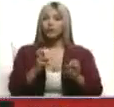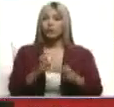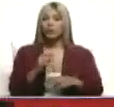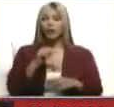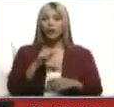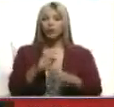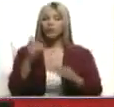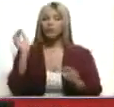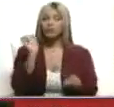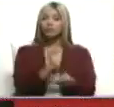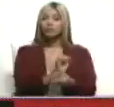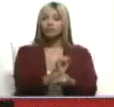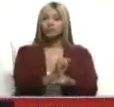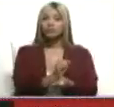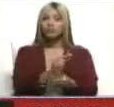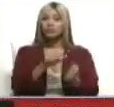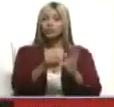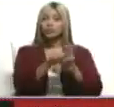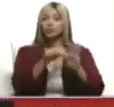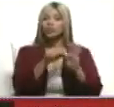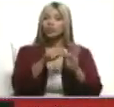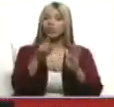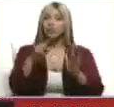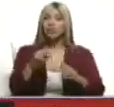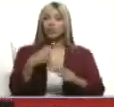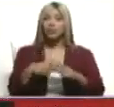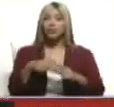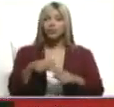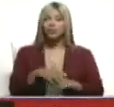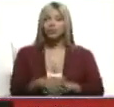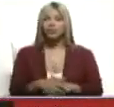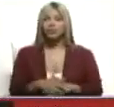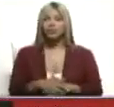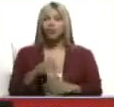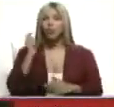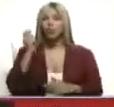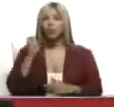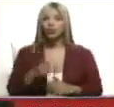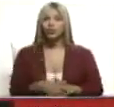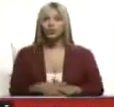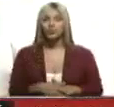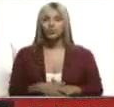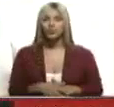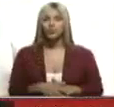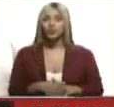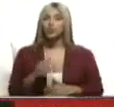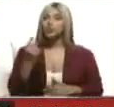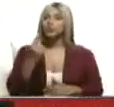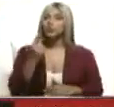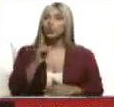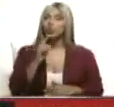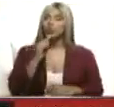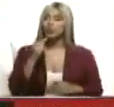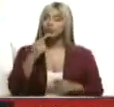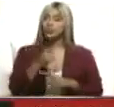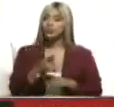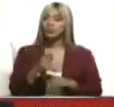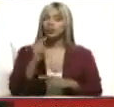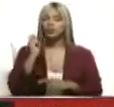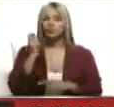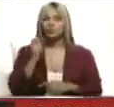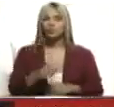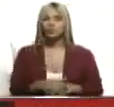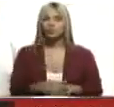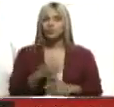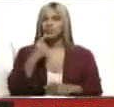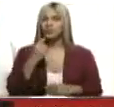sale esta pena que está inmersa en el Código y también en nuestra Constitución. Claro, y no solo lo que establece el Código Penal, que ya,